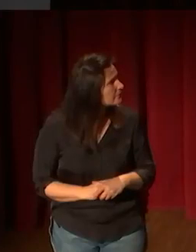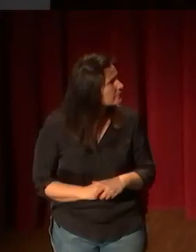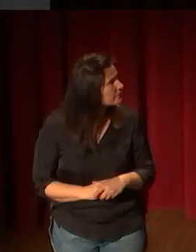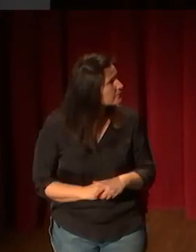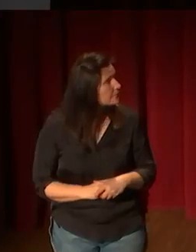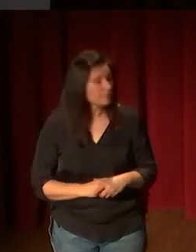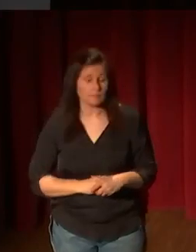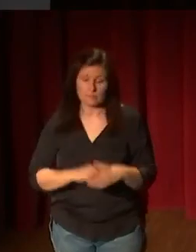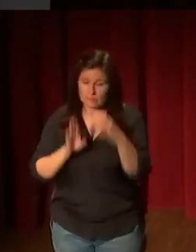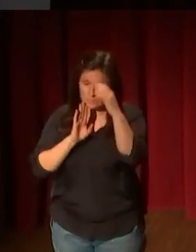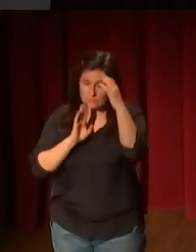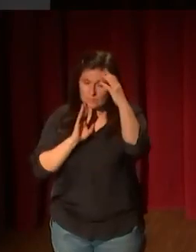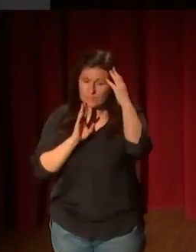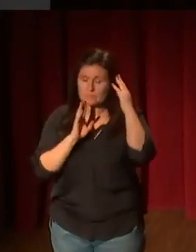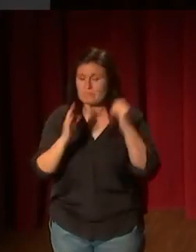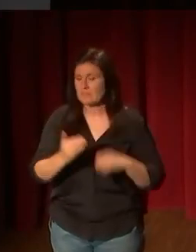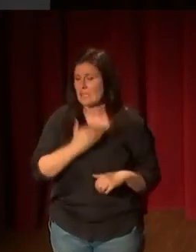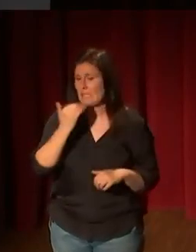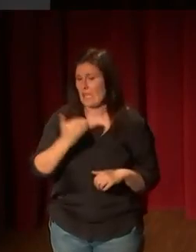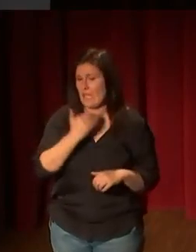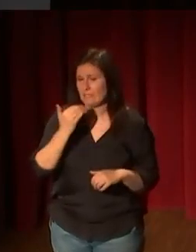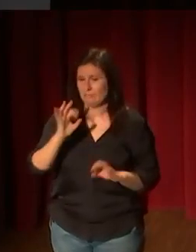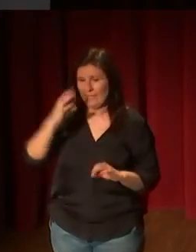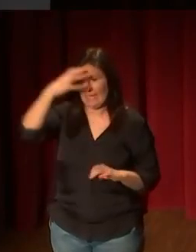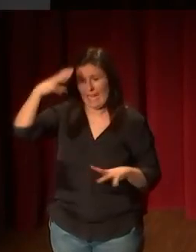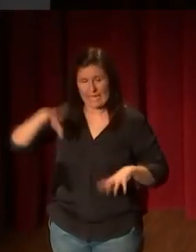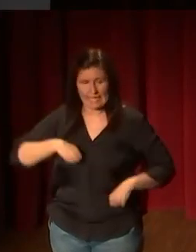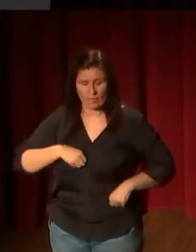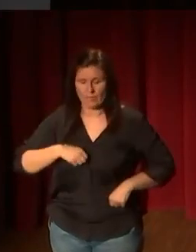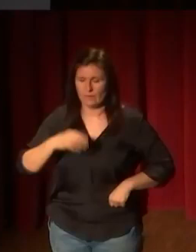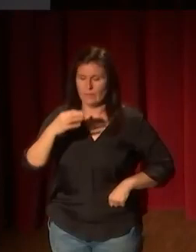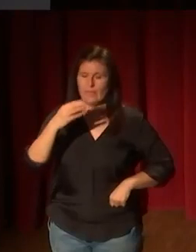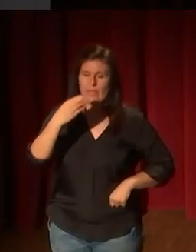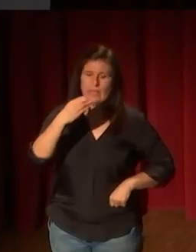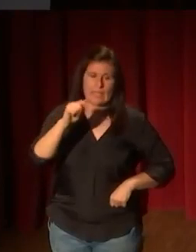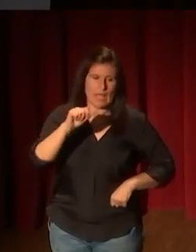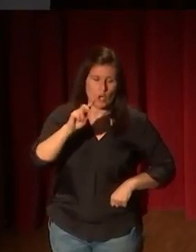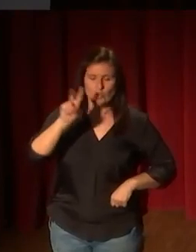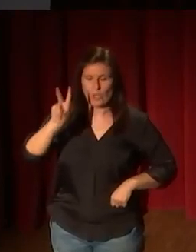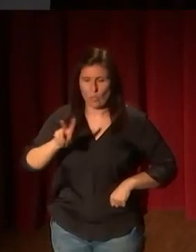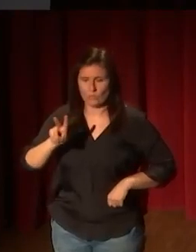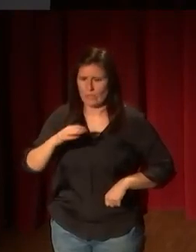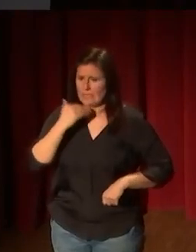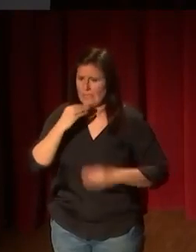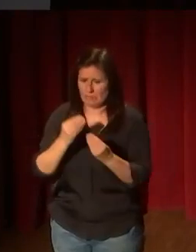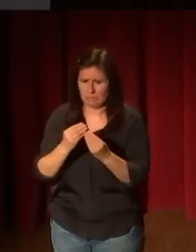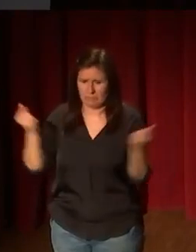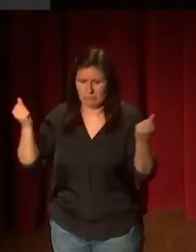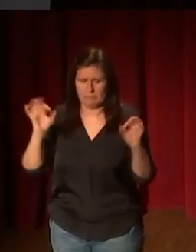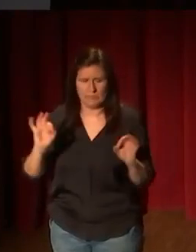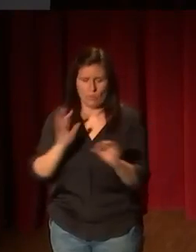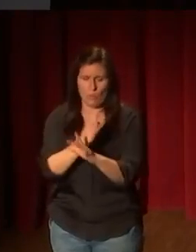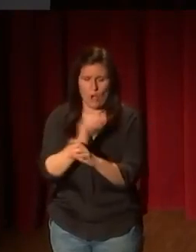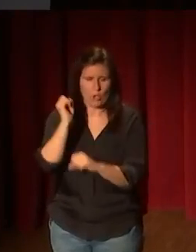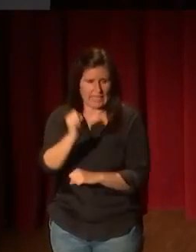como les digo prácticamente en el reinado de felipe de carlos se desaparecen los juegos de